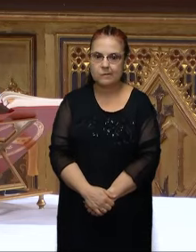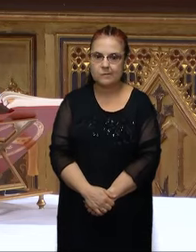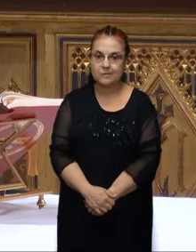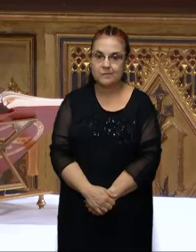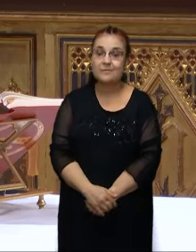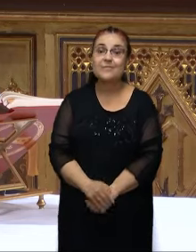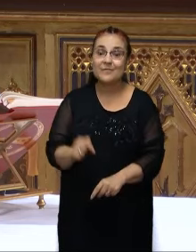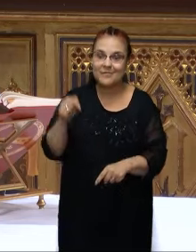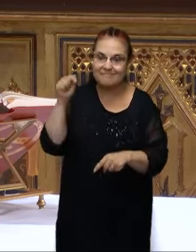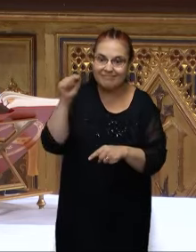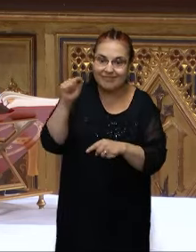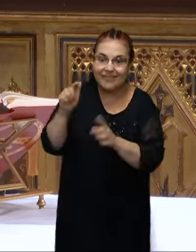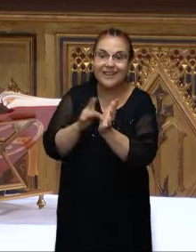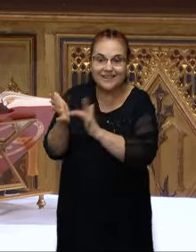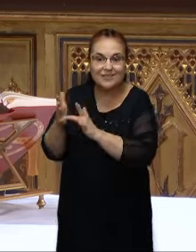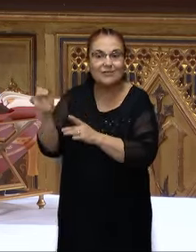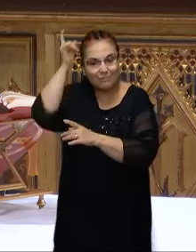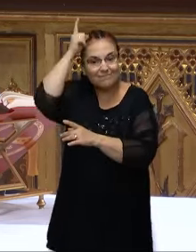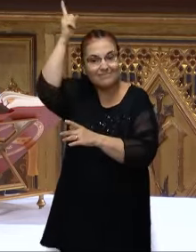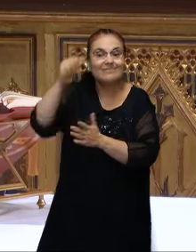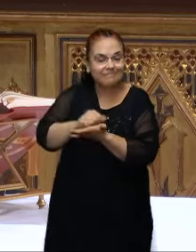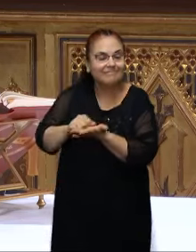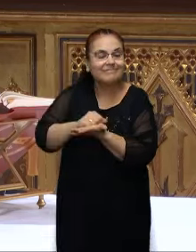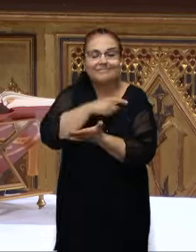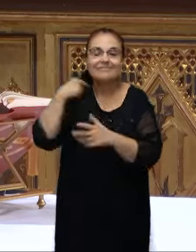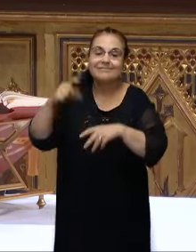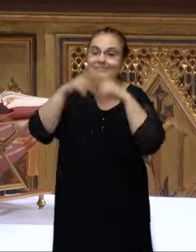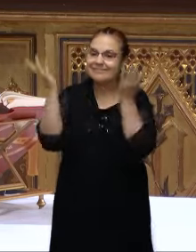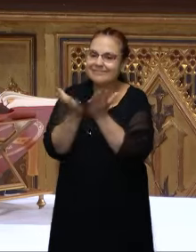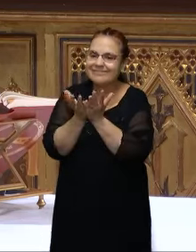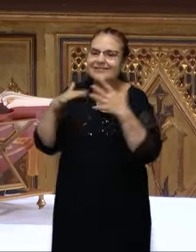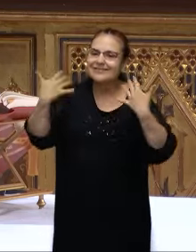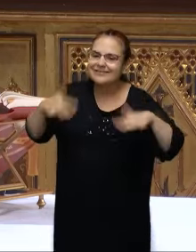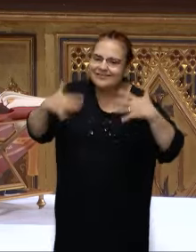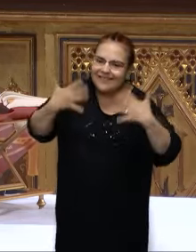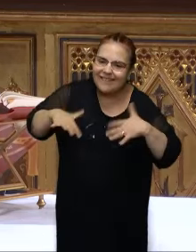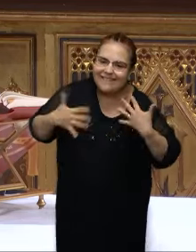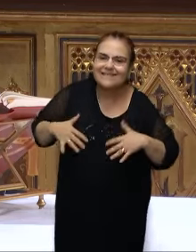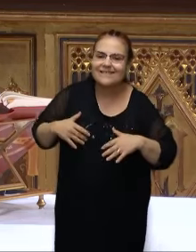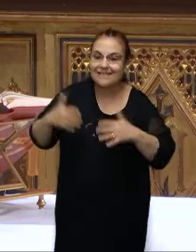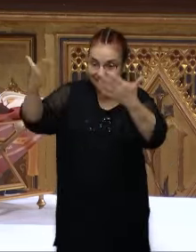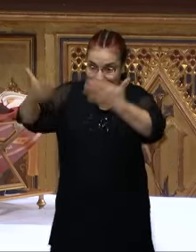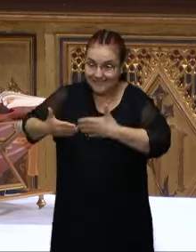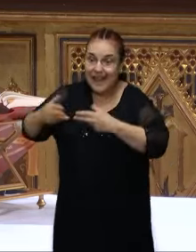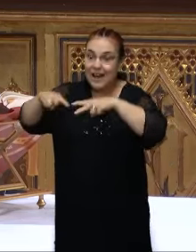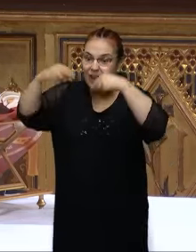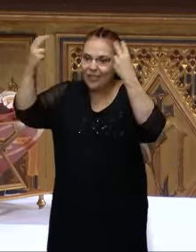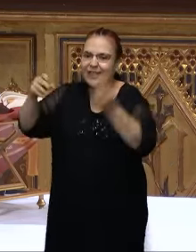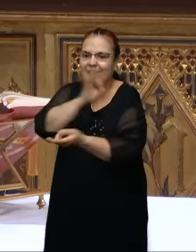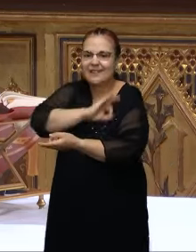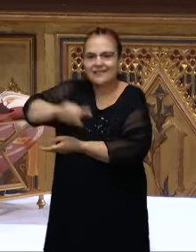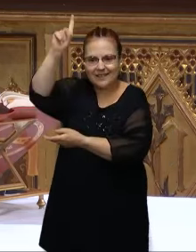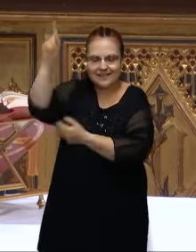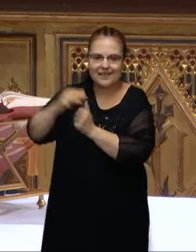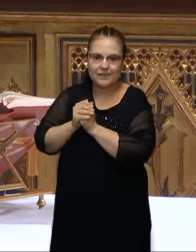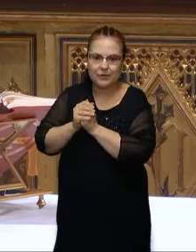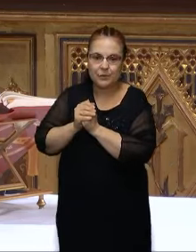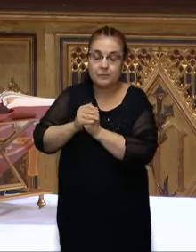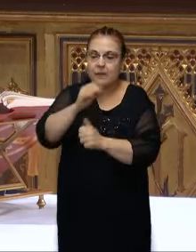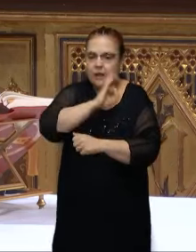Este es Cristo, el Cordero de Dios, que quita el pecado del mundo. Dichosos los invitados a la cena